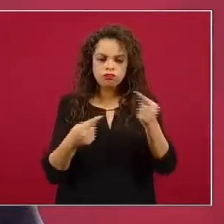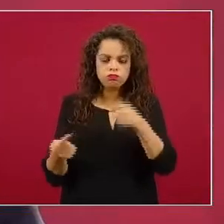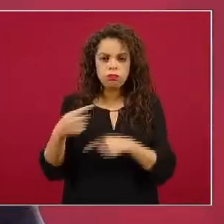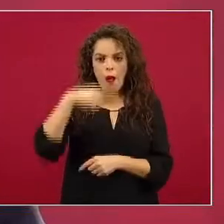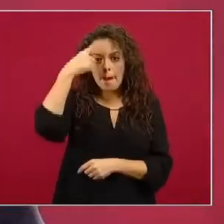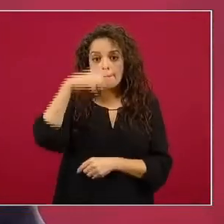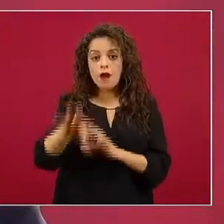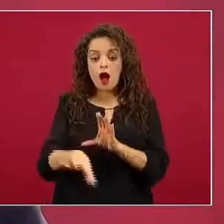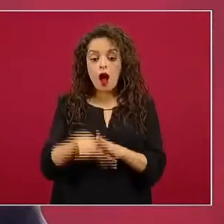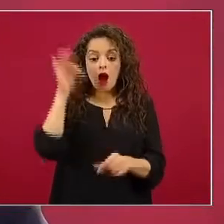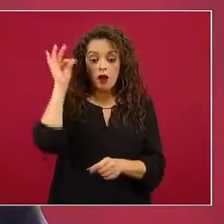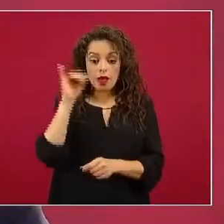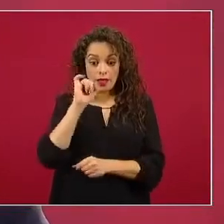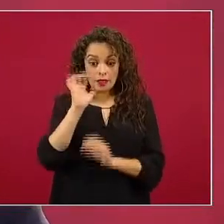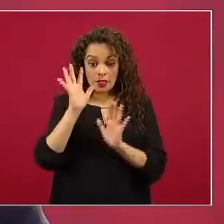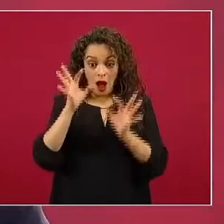condiciones